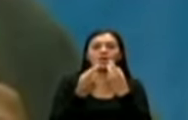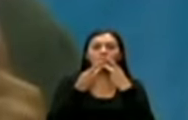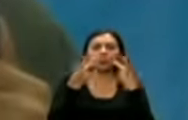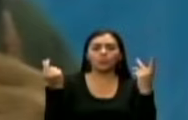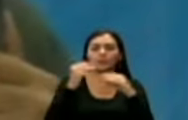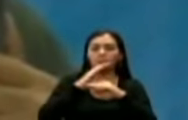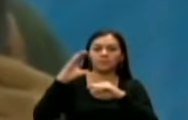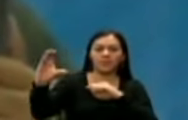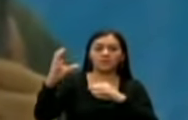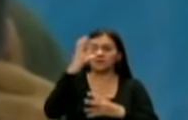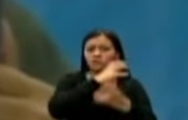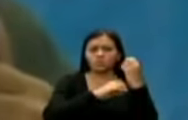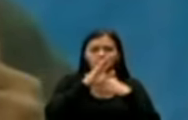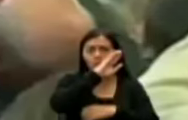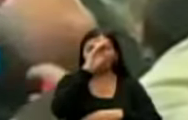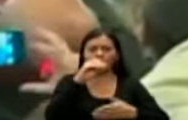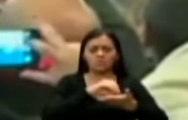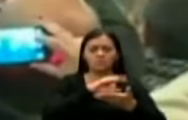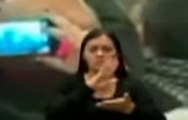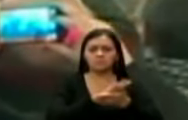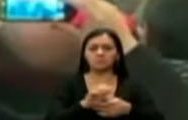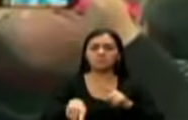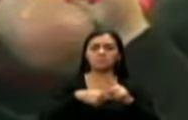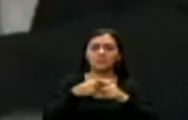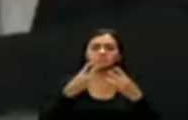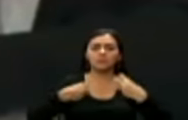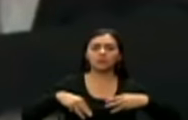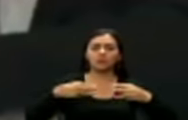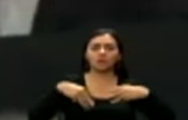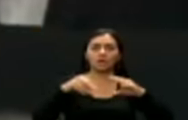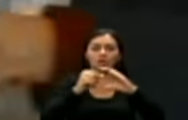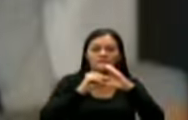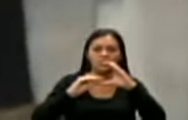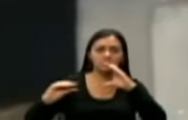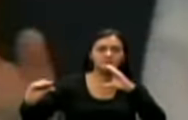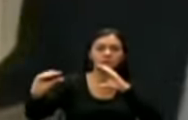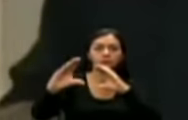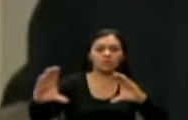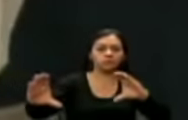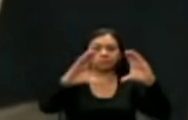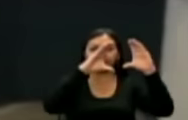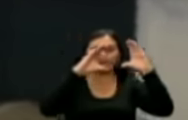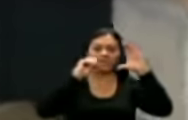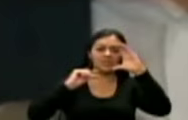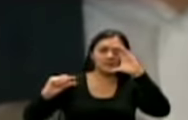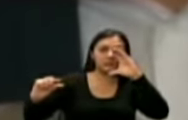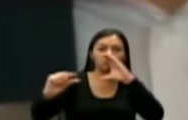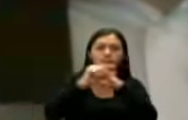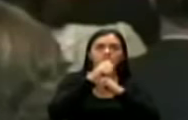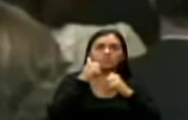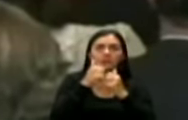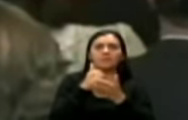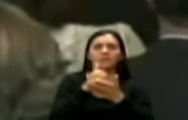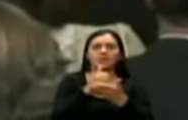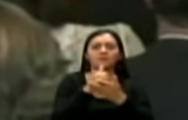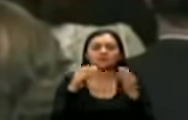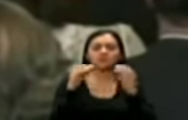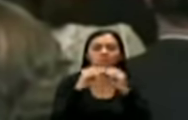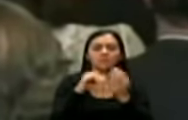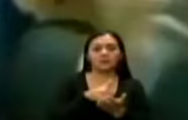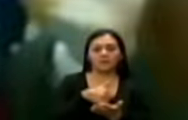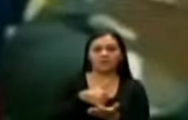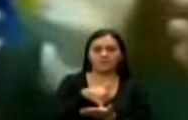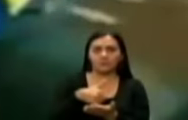historia de la región y han implementado mecanismos de distribución y redistribución de la riqueza en beneficio de los sectores más